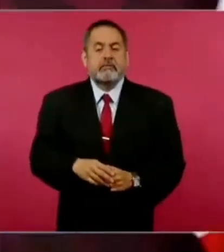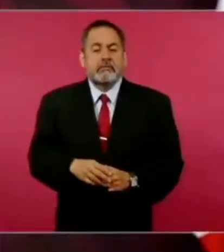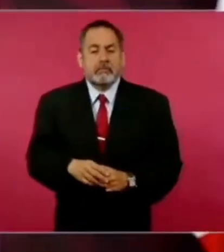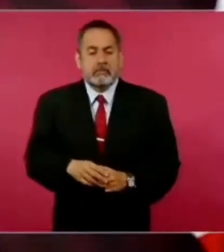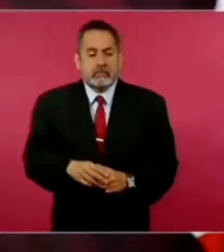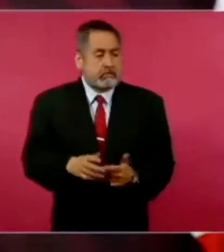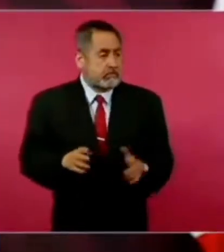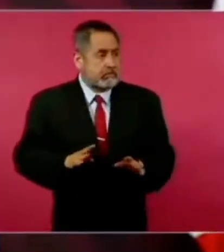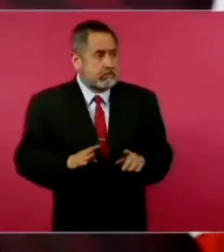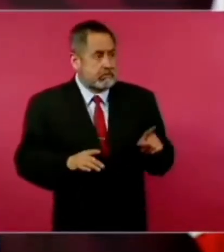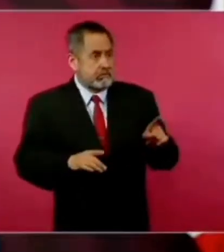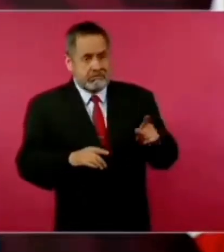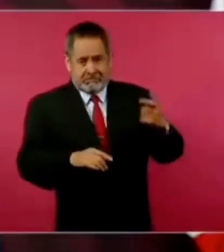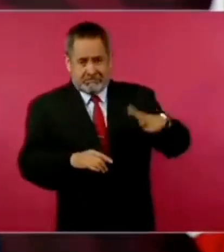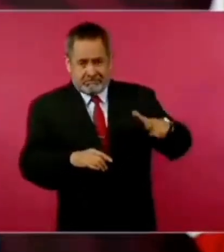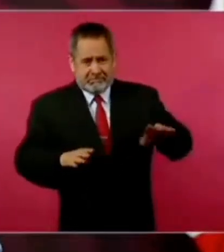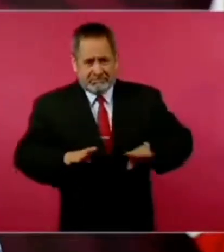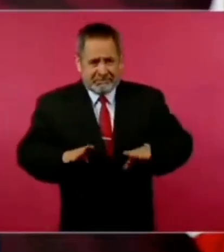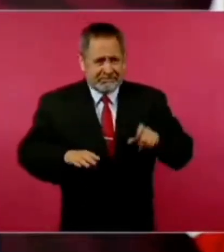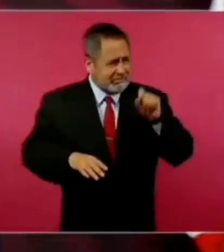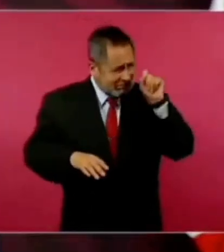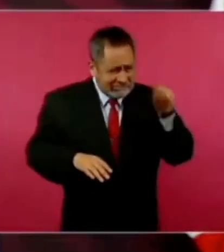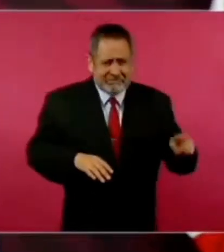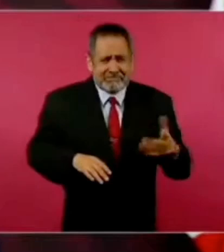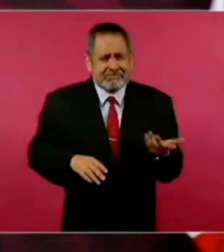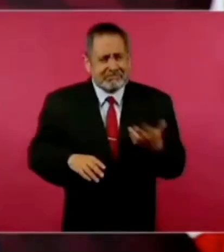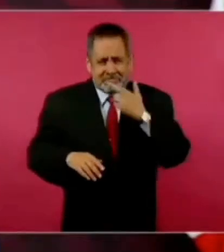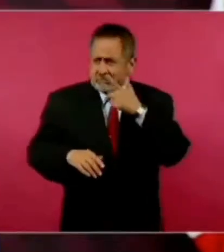arriba, hasta estos